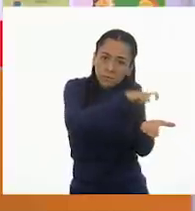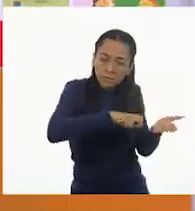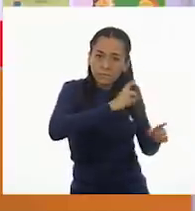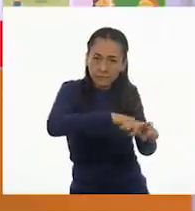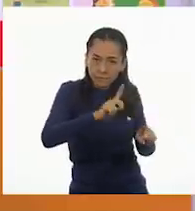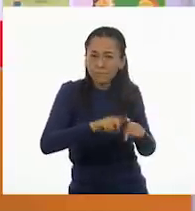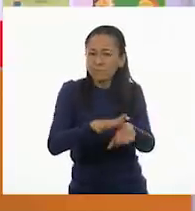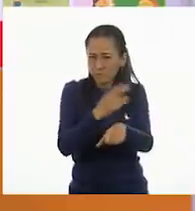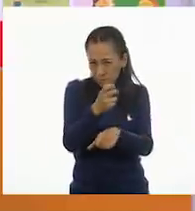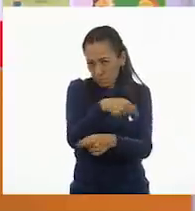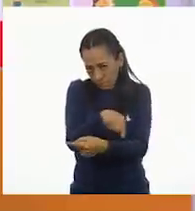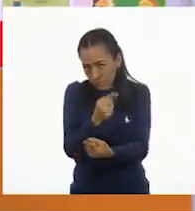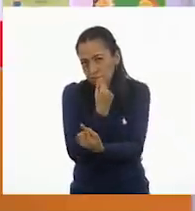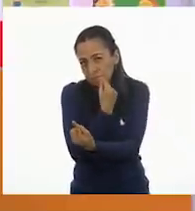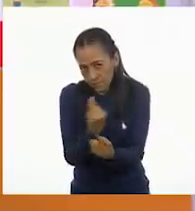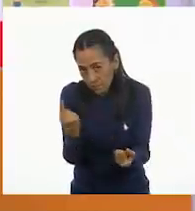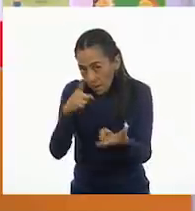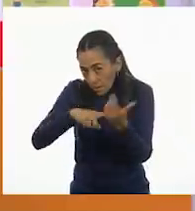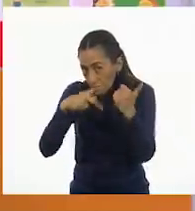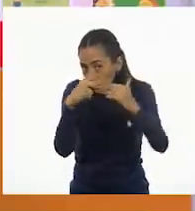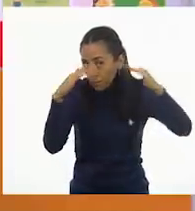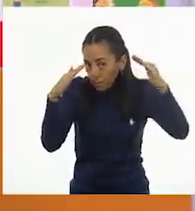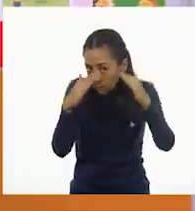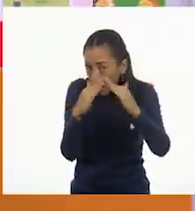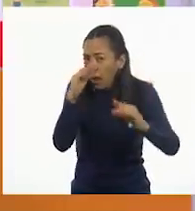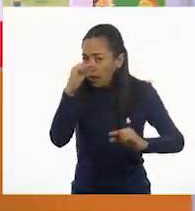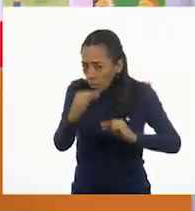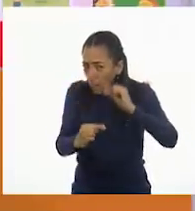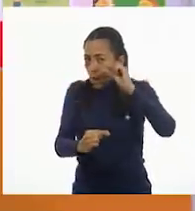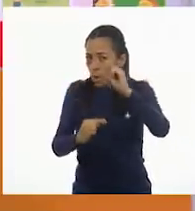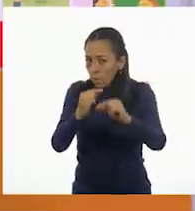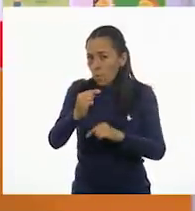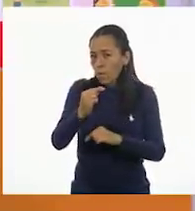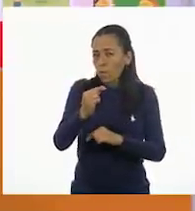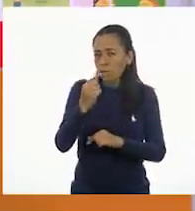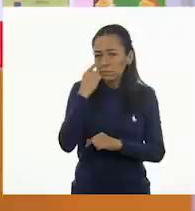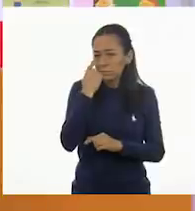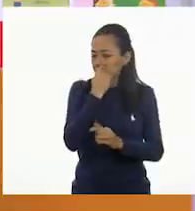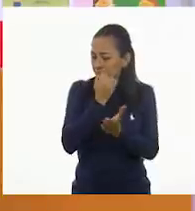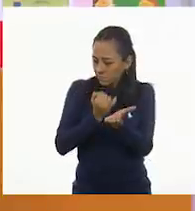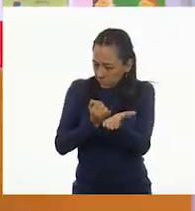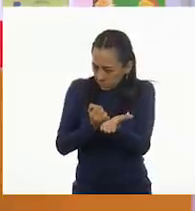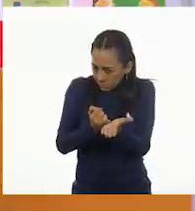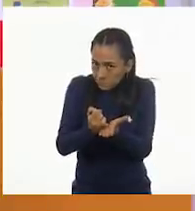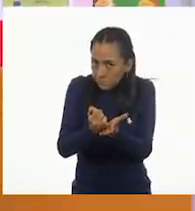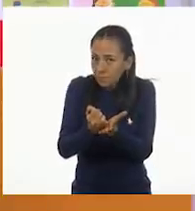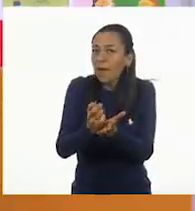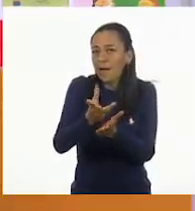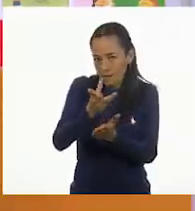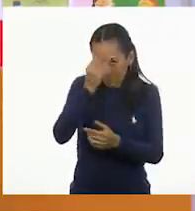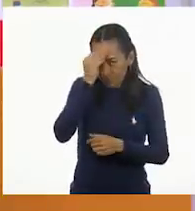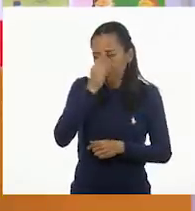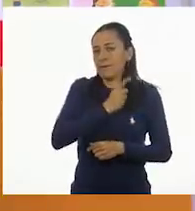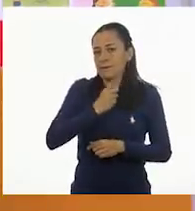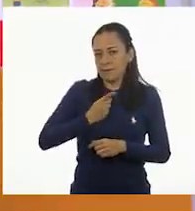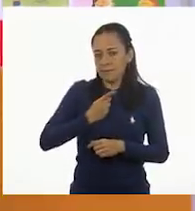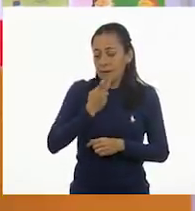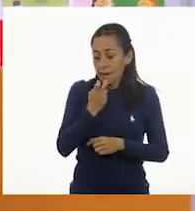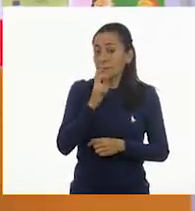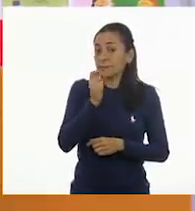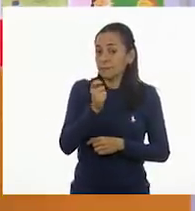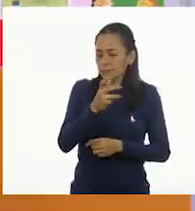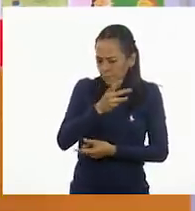están en casa deben de aprender a tomar decisiones que no puedan causarles daño ni a ustedes ni a